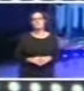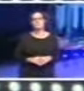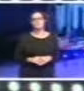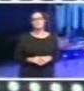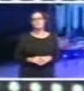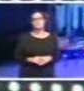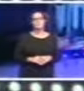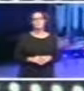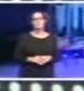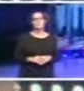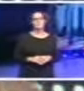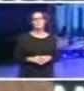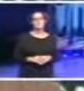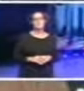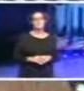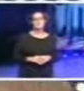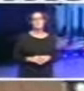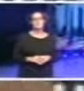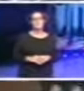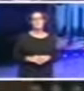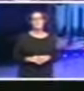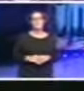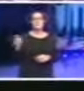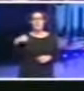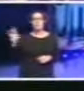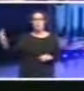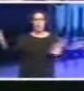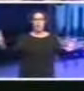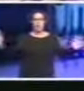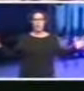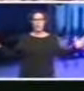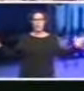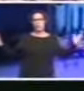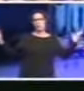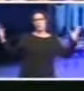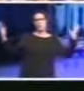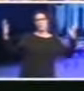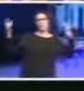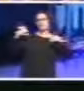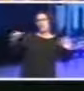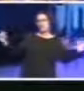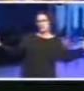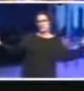luz. Desde los laterales van entrando ya,